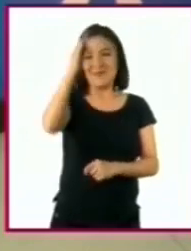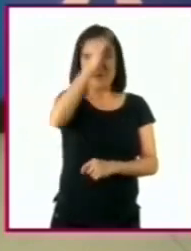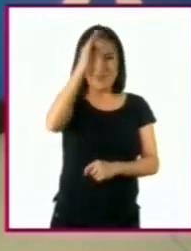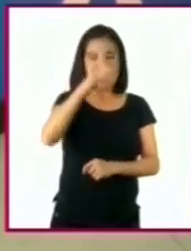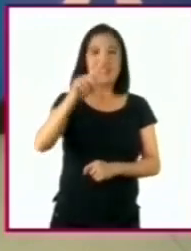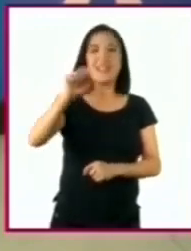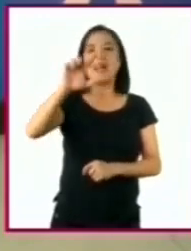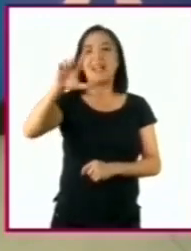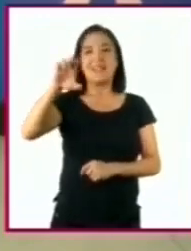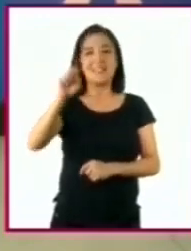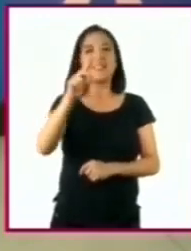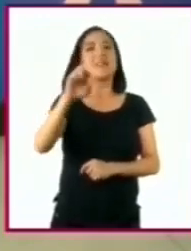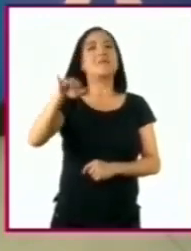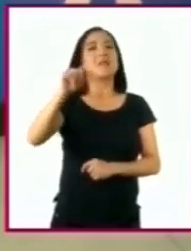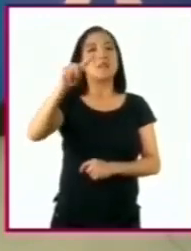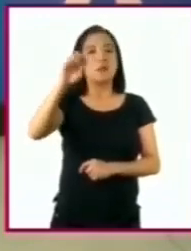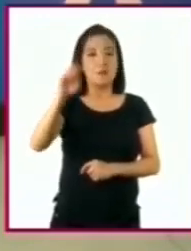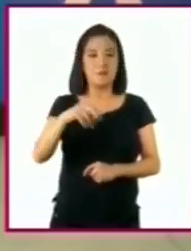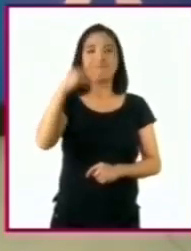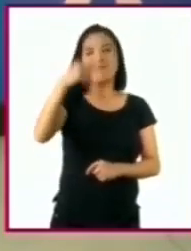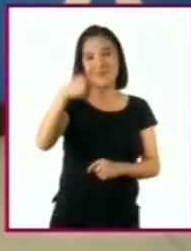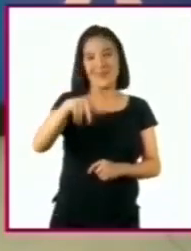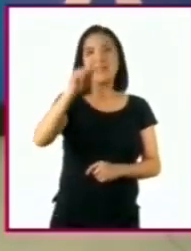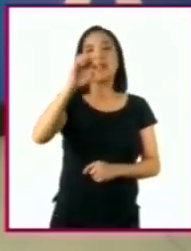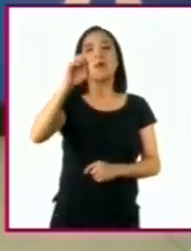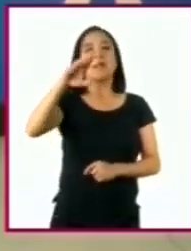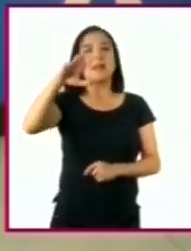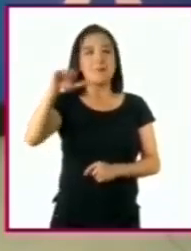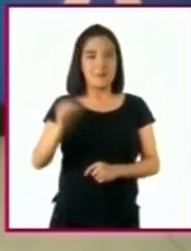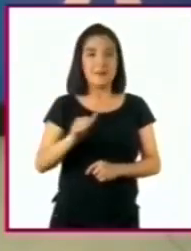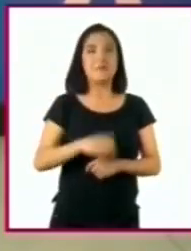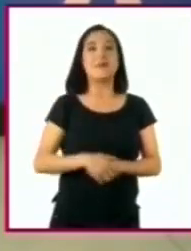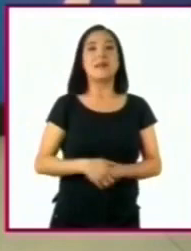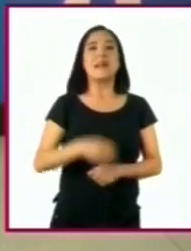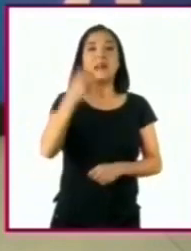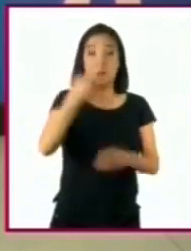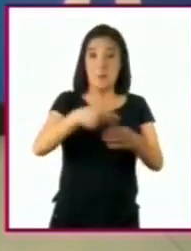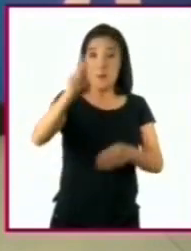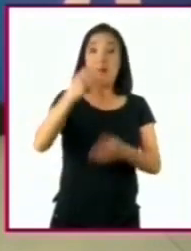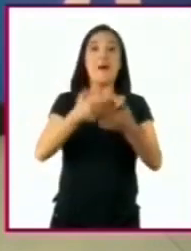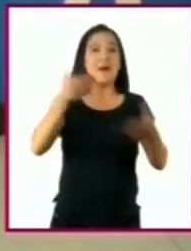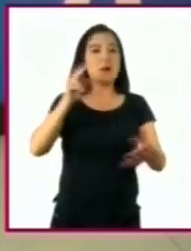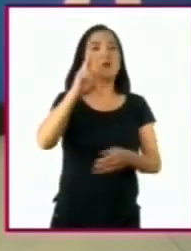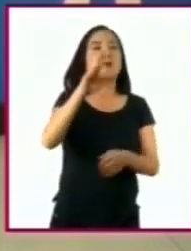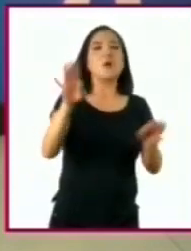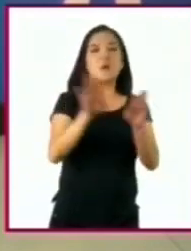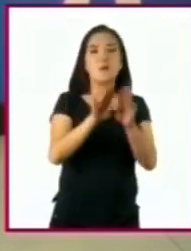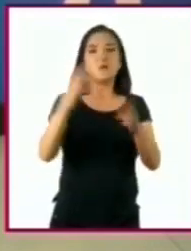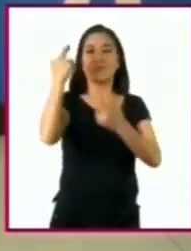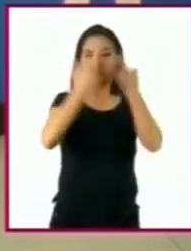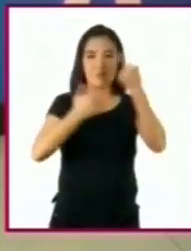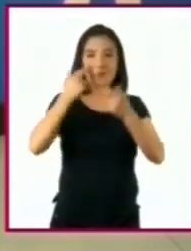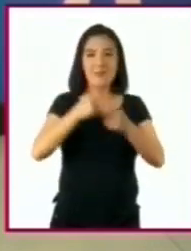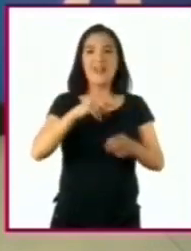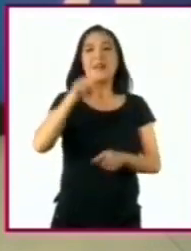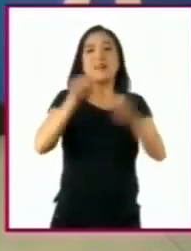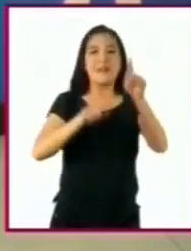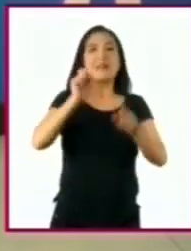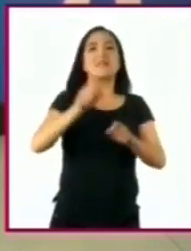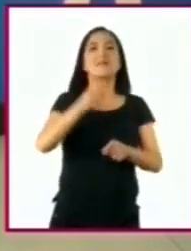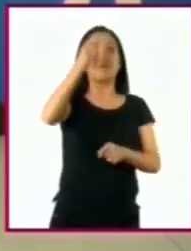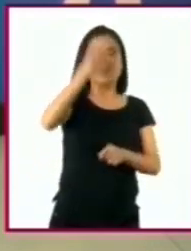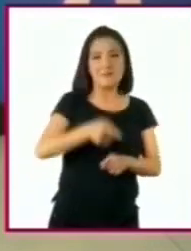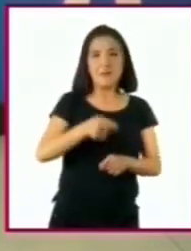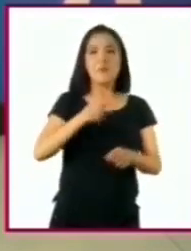por supuesto, al teorema de Tales. Pero antes, revisemos los diferentes tipos de líneas rectas según la posición